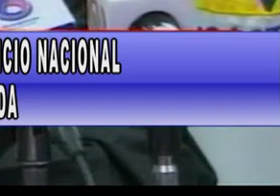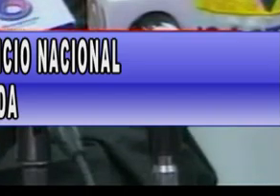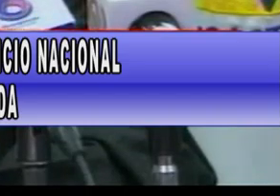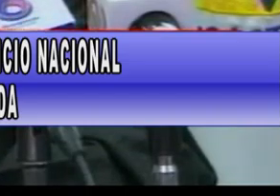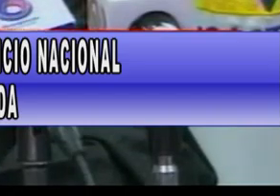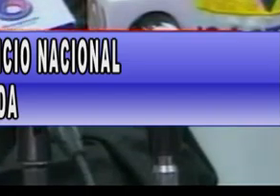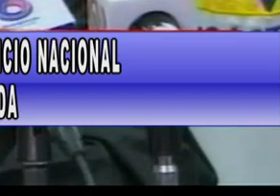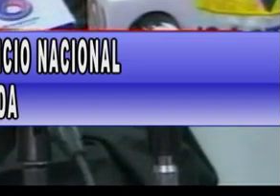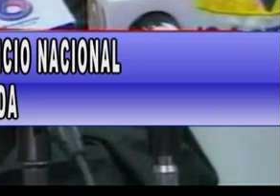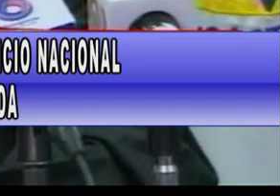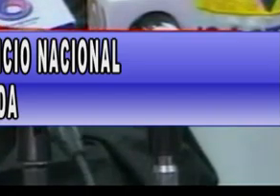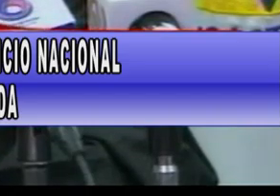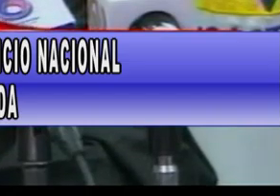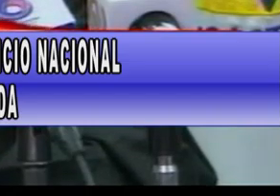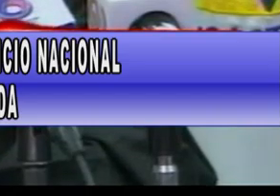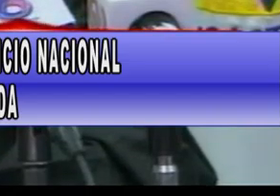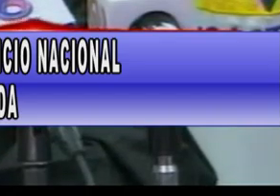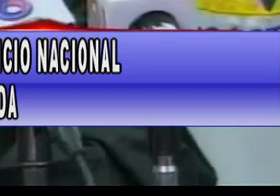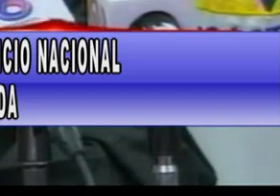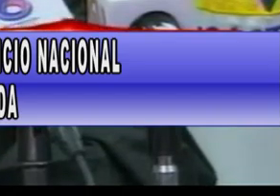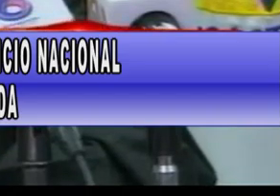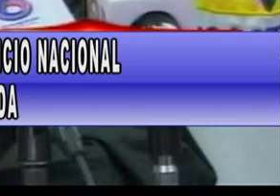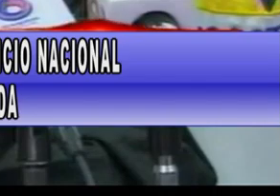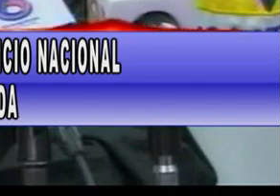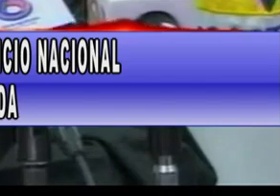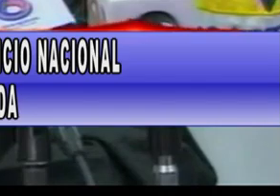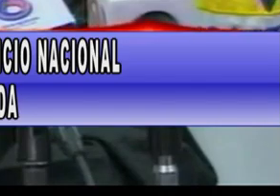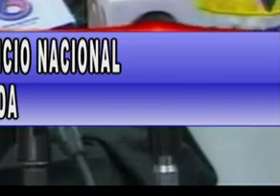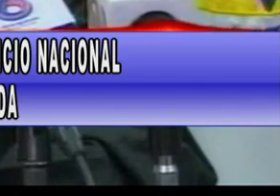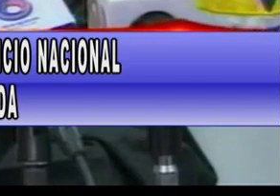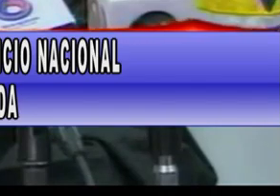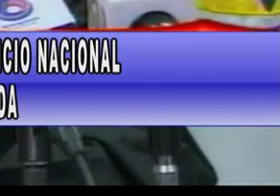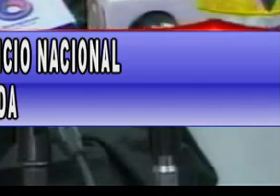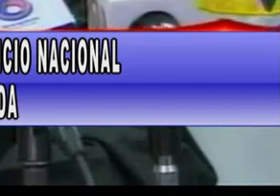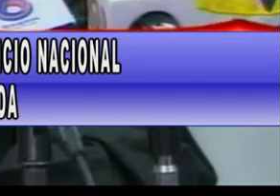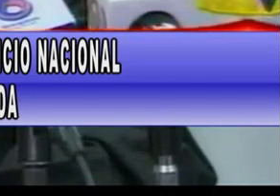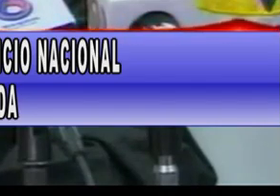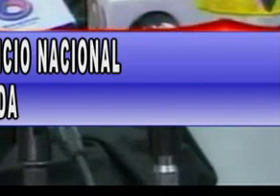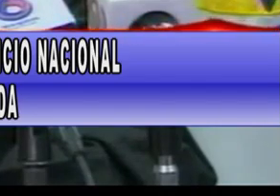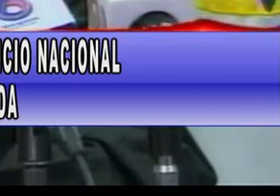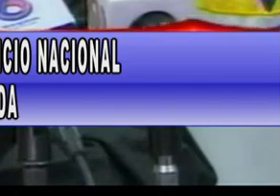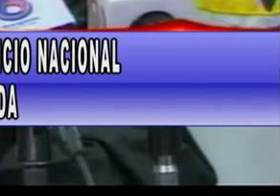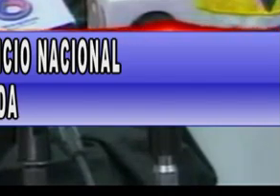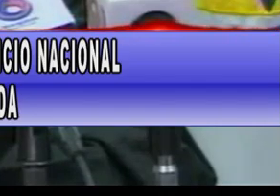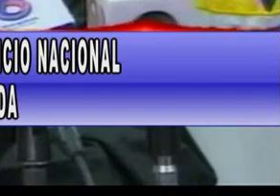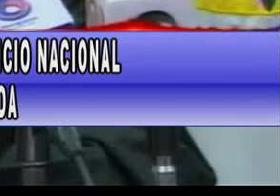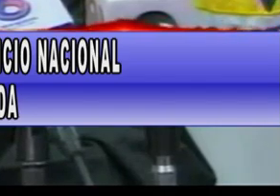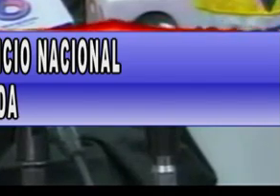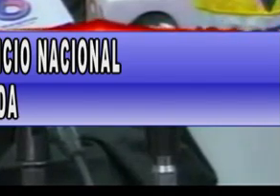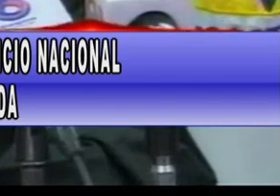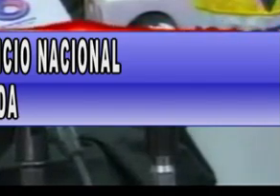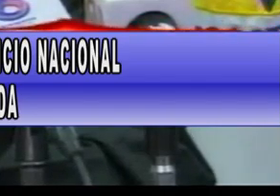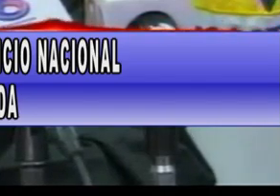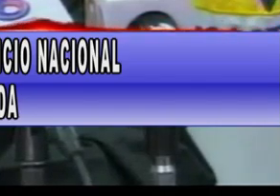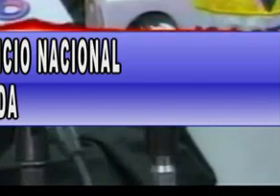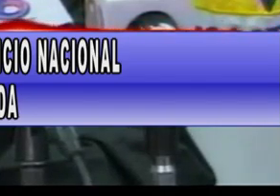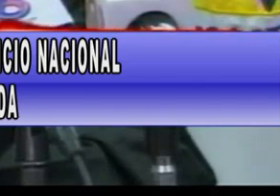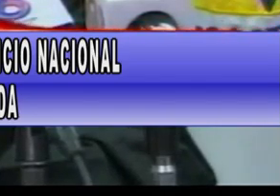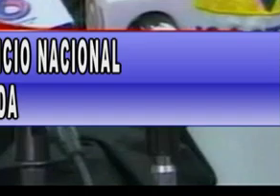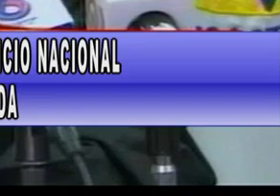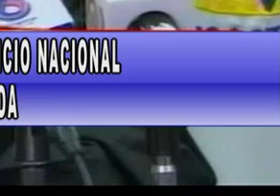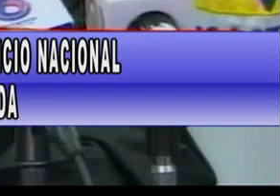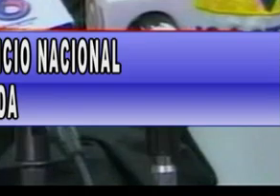que con el acompañamiento del gobierno, de las instituciones, de nuestro gobierno que preside el comandante